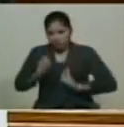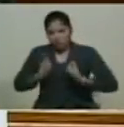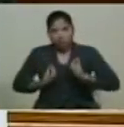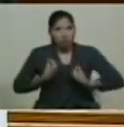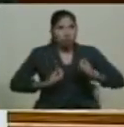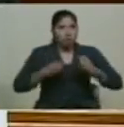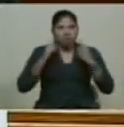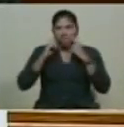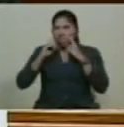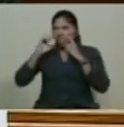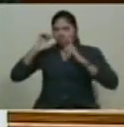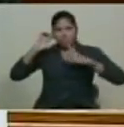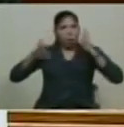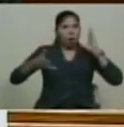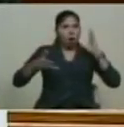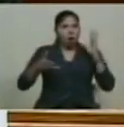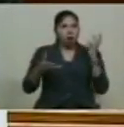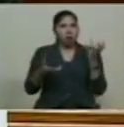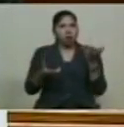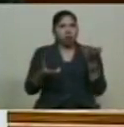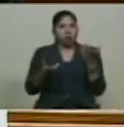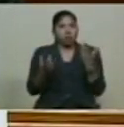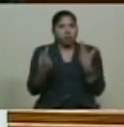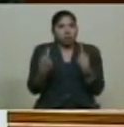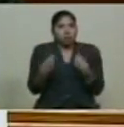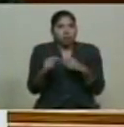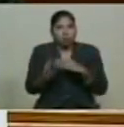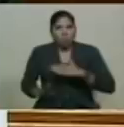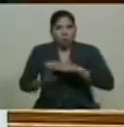en su irracionalidad, intentó pararlo.